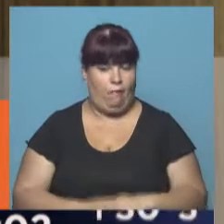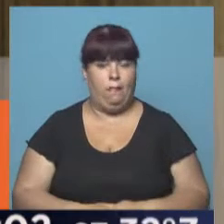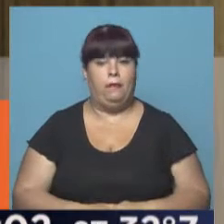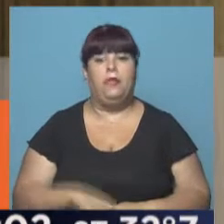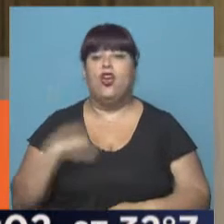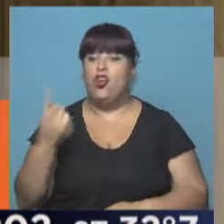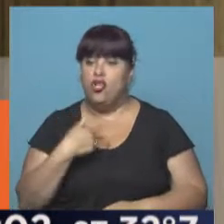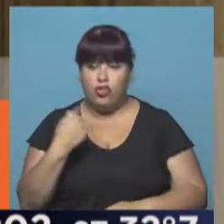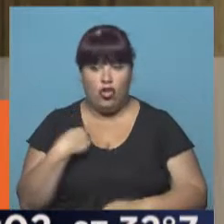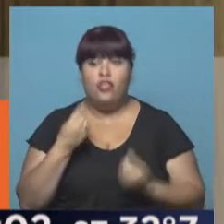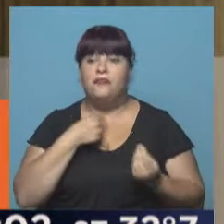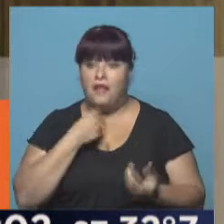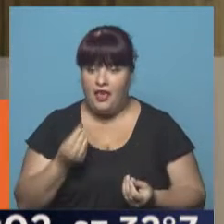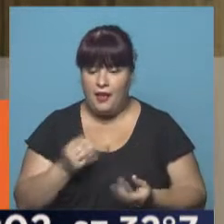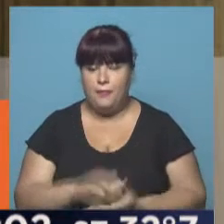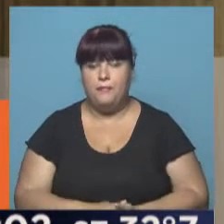que nosotros queremos